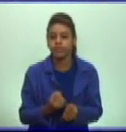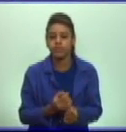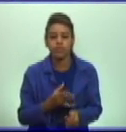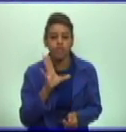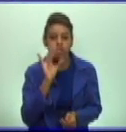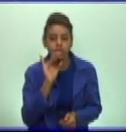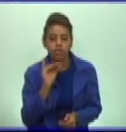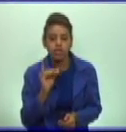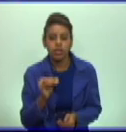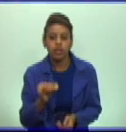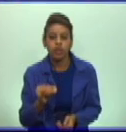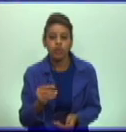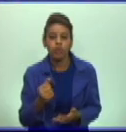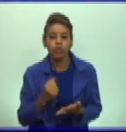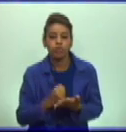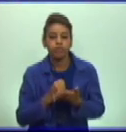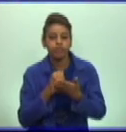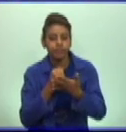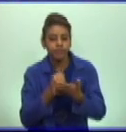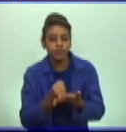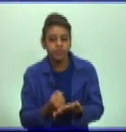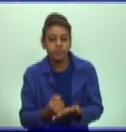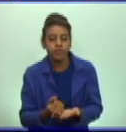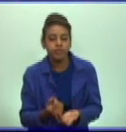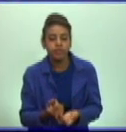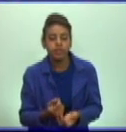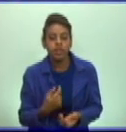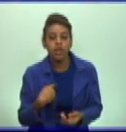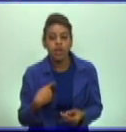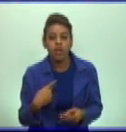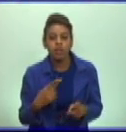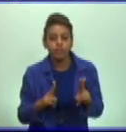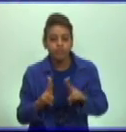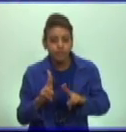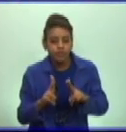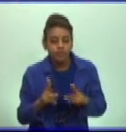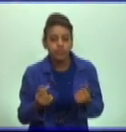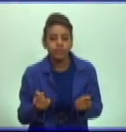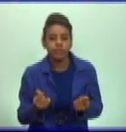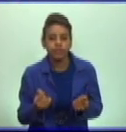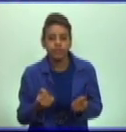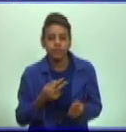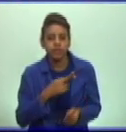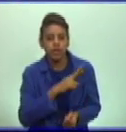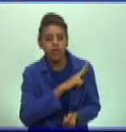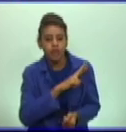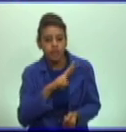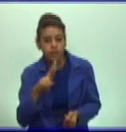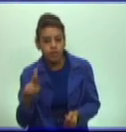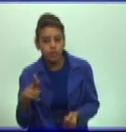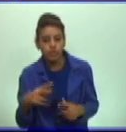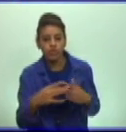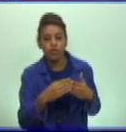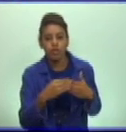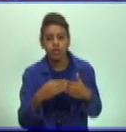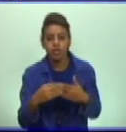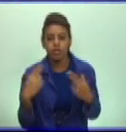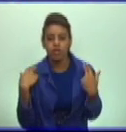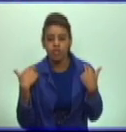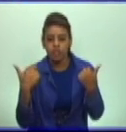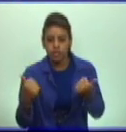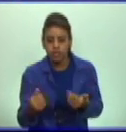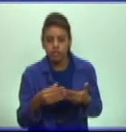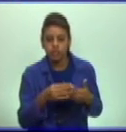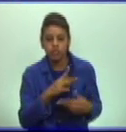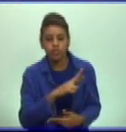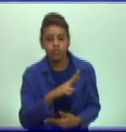exclamó la confianza que tenía la revolución y que tiene la dirección de la revolución en los jóvenes.